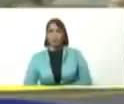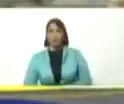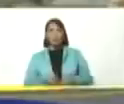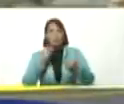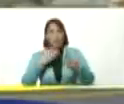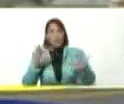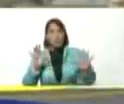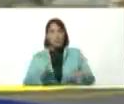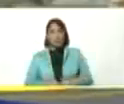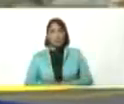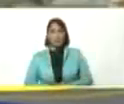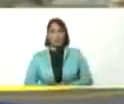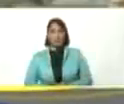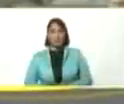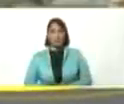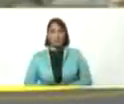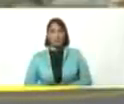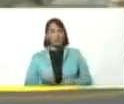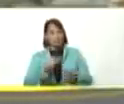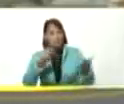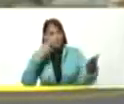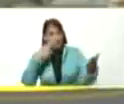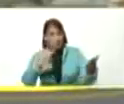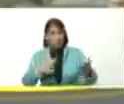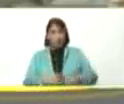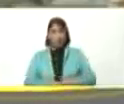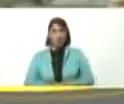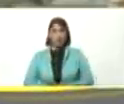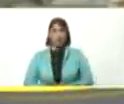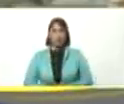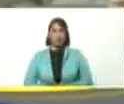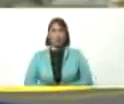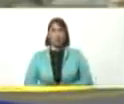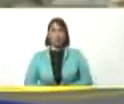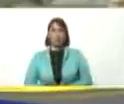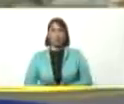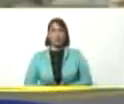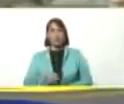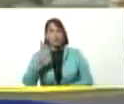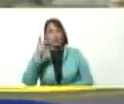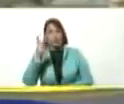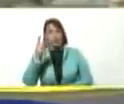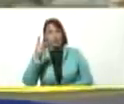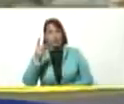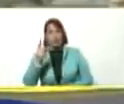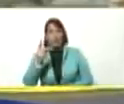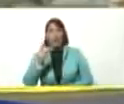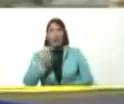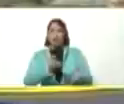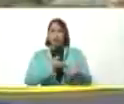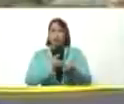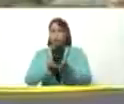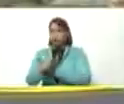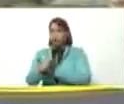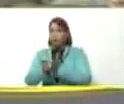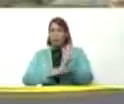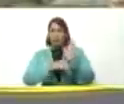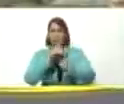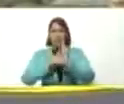Bueno, para que ustedes vean. Y la segunda línea de desarrollo es el turismo.